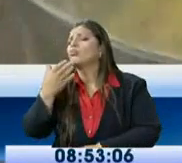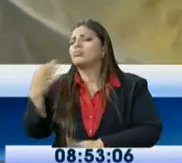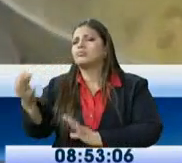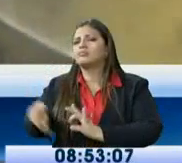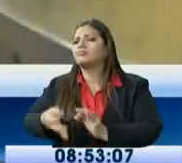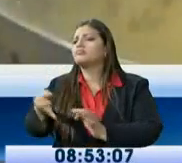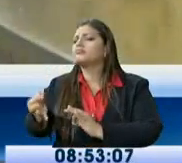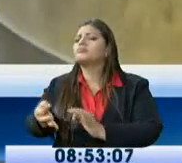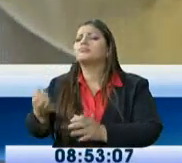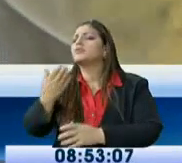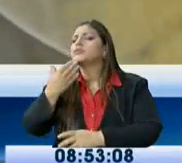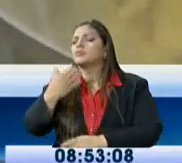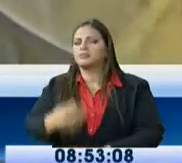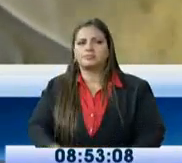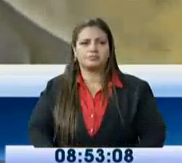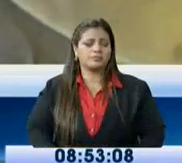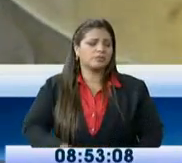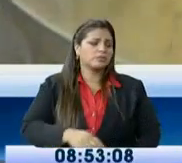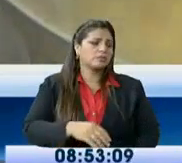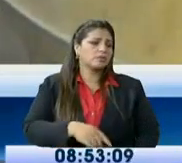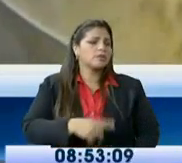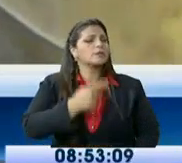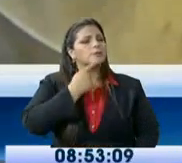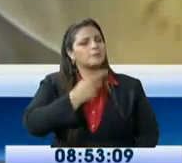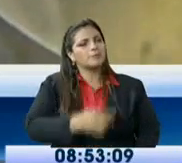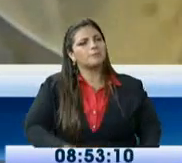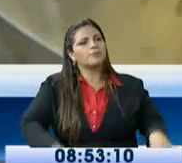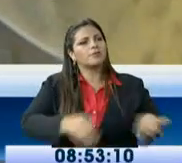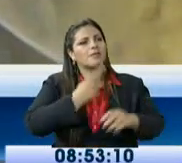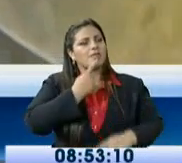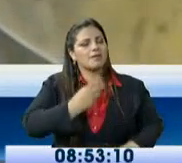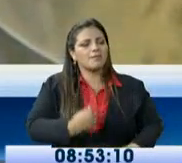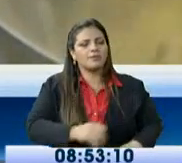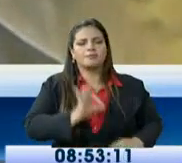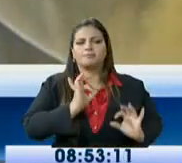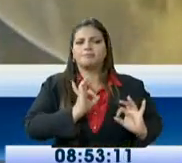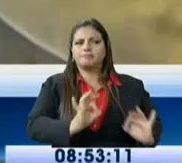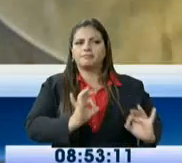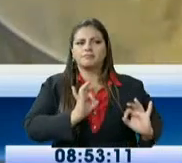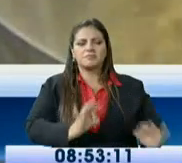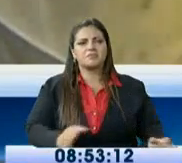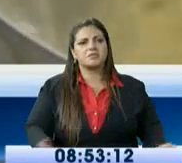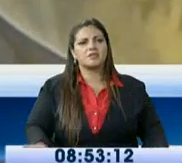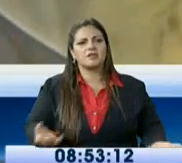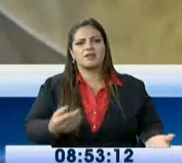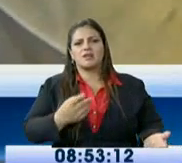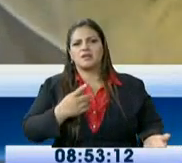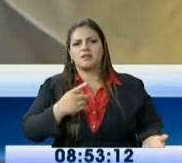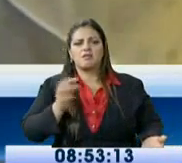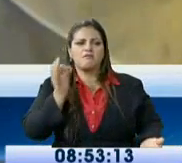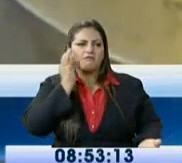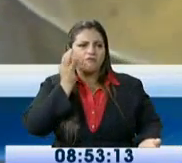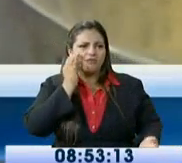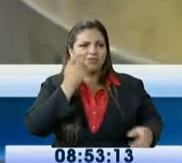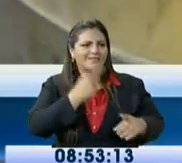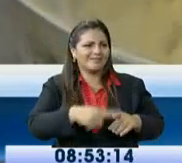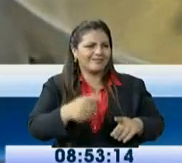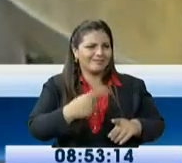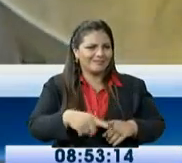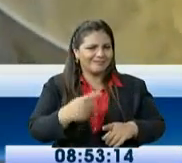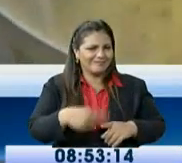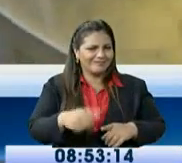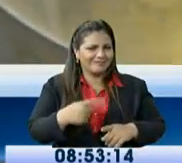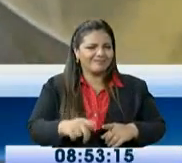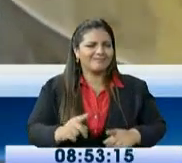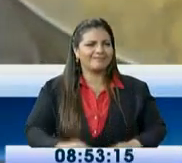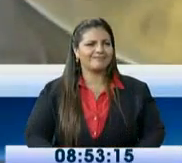Que sea el sabor muy bueno y que tenga de todos los ingredientes, pasa, fruta, nueces, higo. Claro, como yo